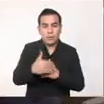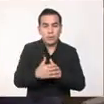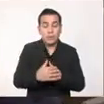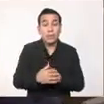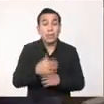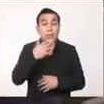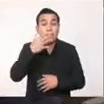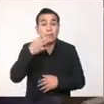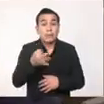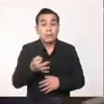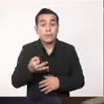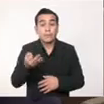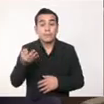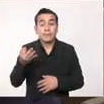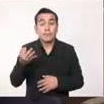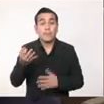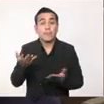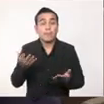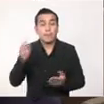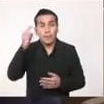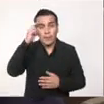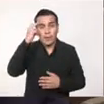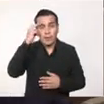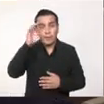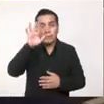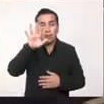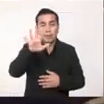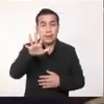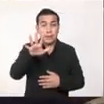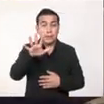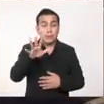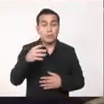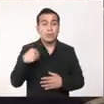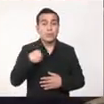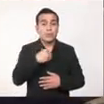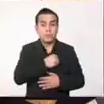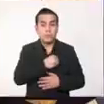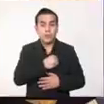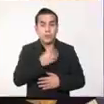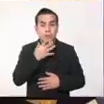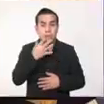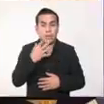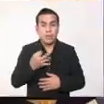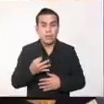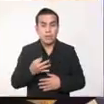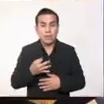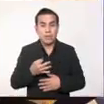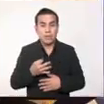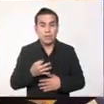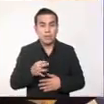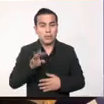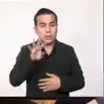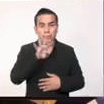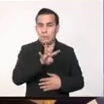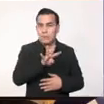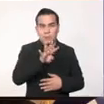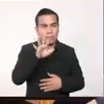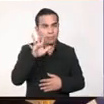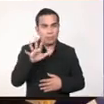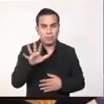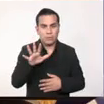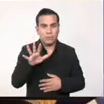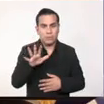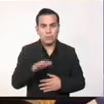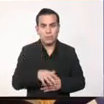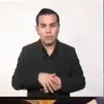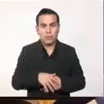mínimo, pero establece un proceso que requiere un dictamen unánime de 5 médicos. Es decir, no pueden ser 4 médicos, no pueden ser 3 médicos